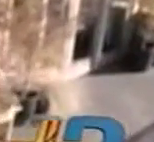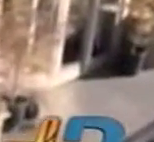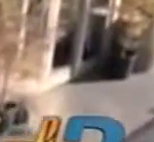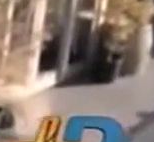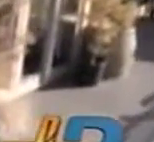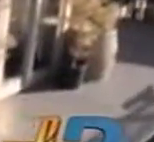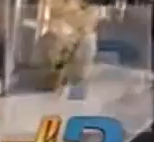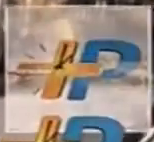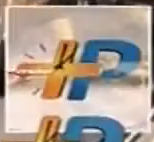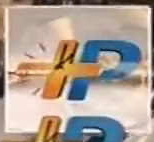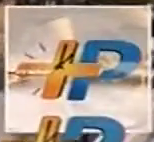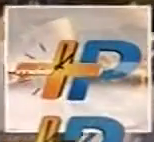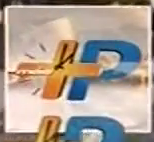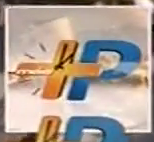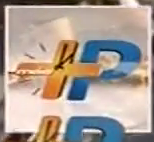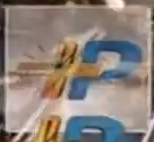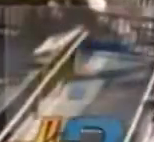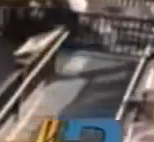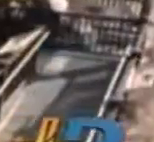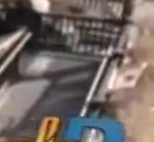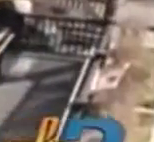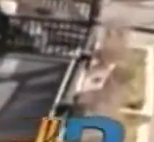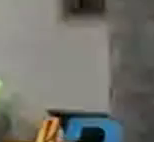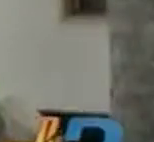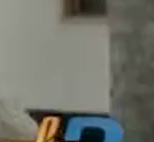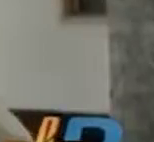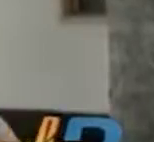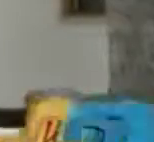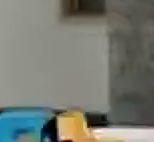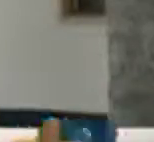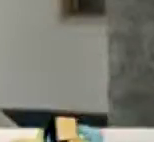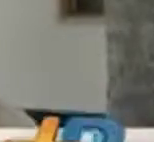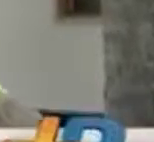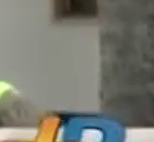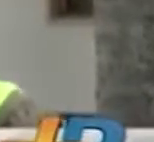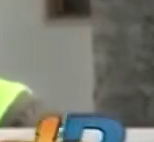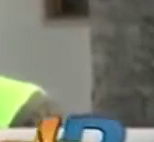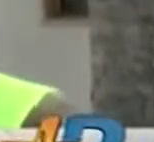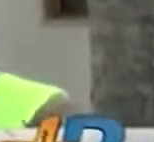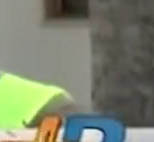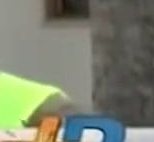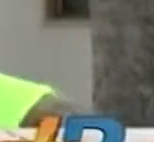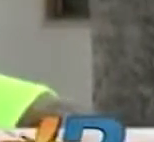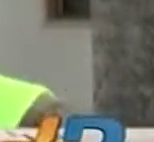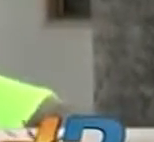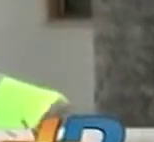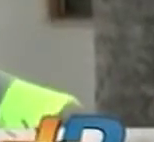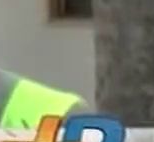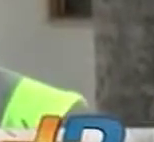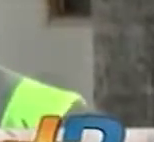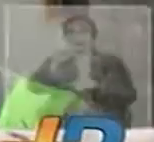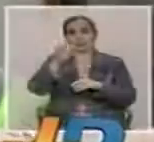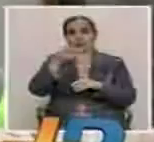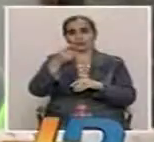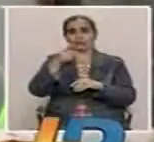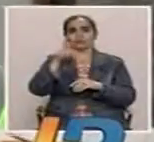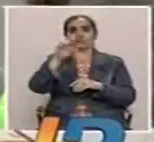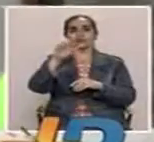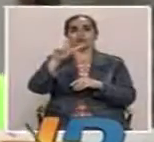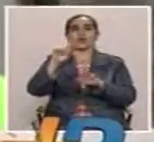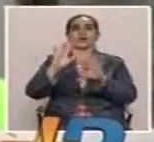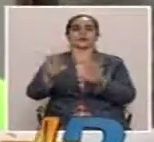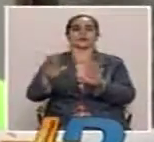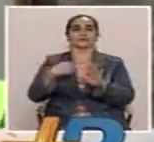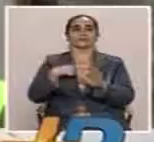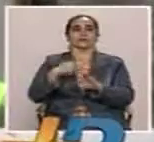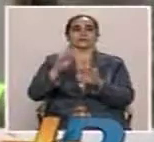además sean atractivas en cuanto a diseño y totalmente rentables. Esta casa compite en el Decatlón Solar, que es un concurso de vivienda social y sostenible. Se intenta